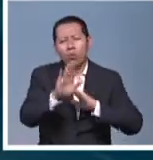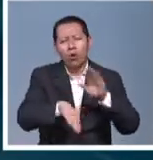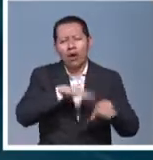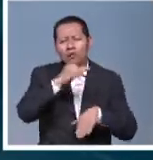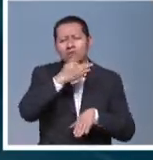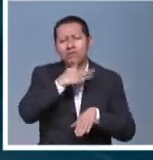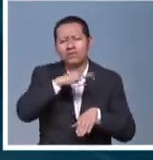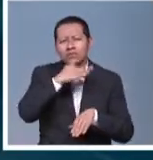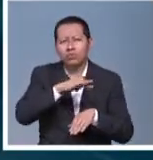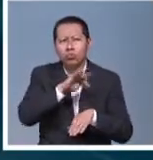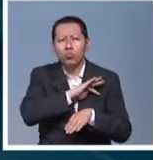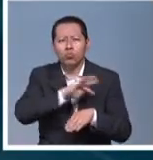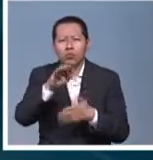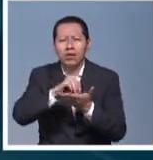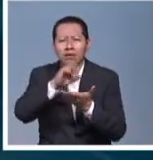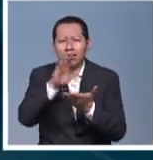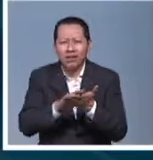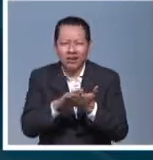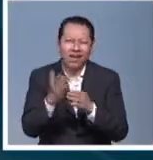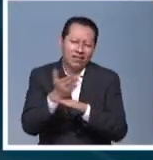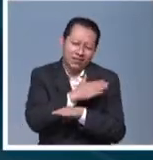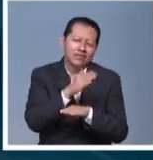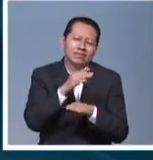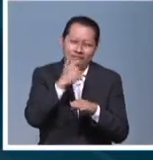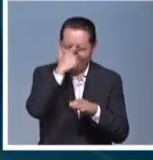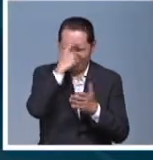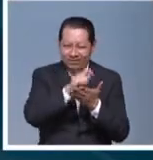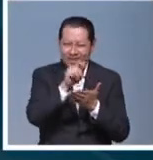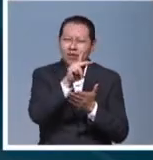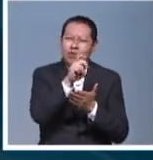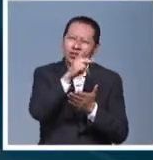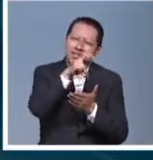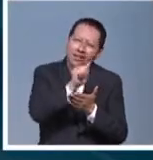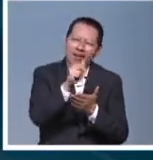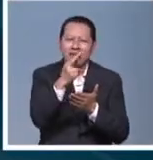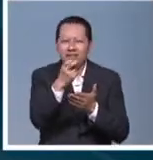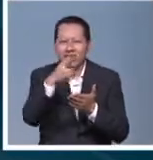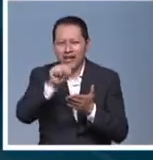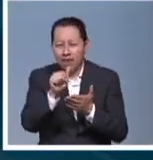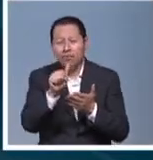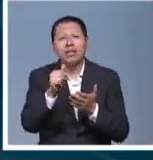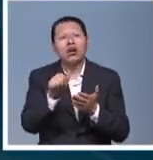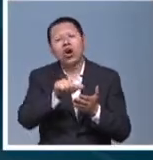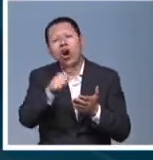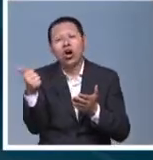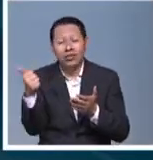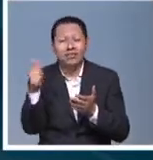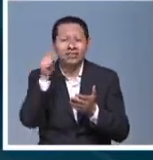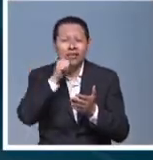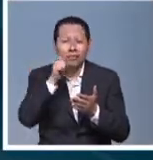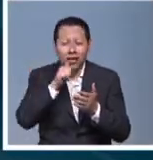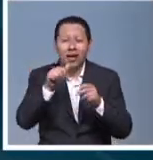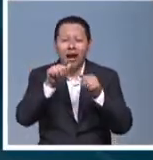festivos que inmortalizaron Posada, Rivera y el artesano sin nombre que hace calaveras de